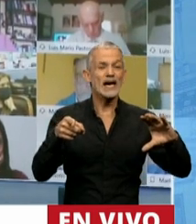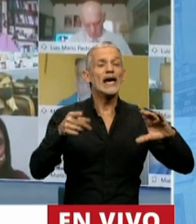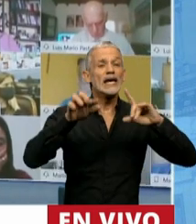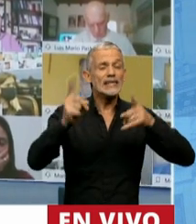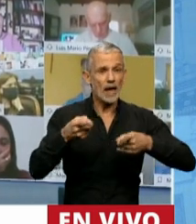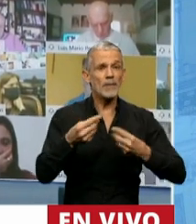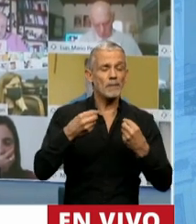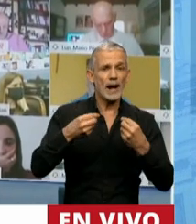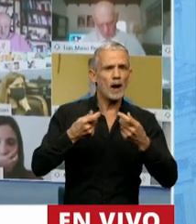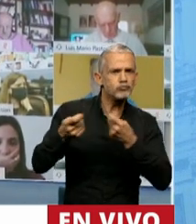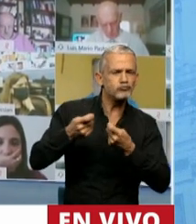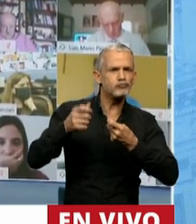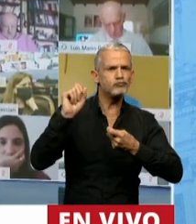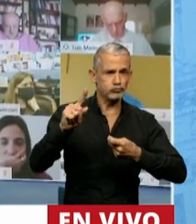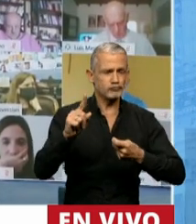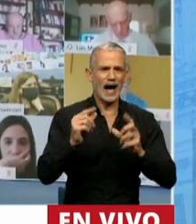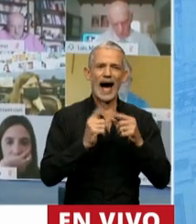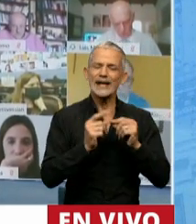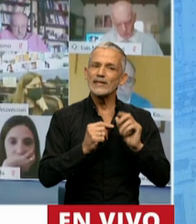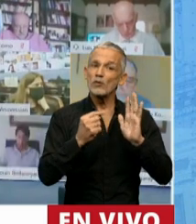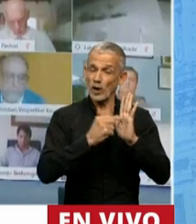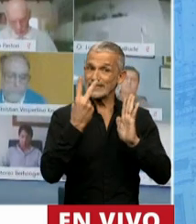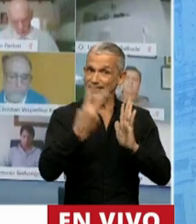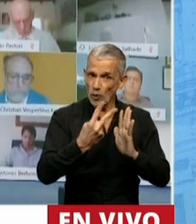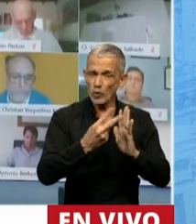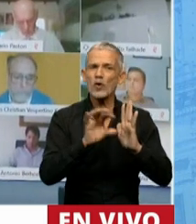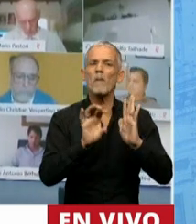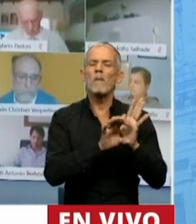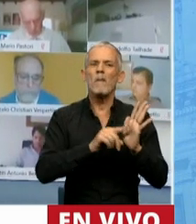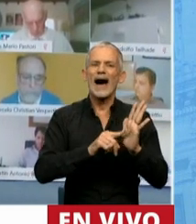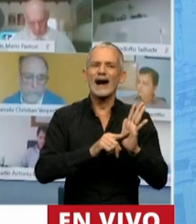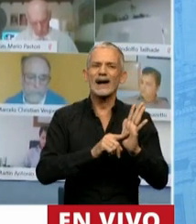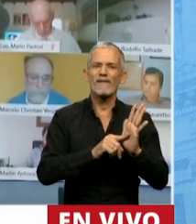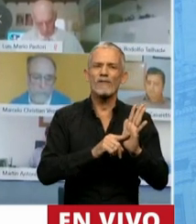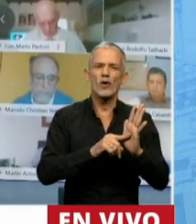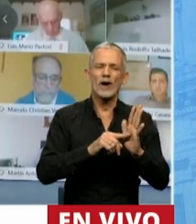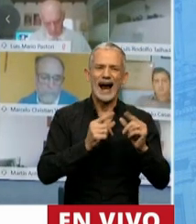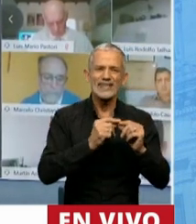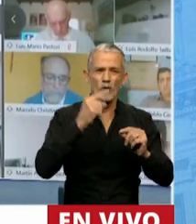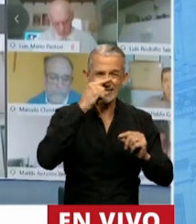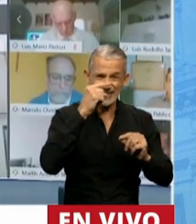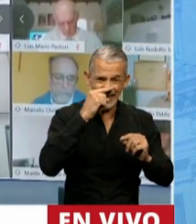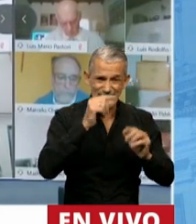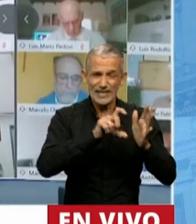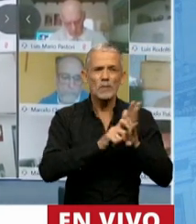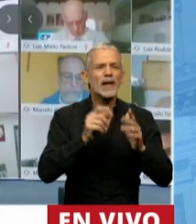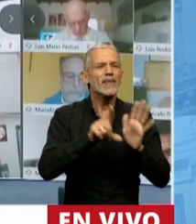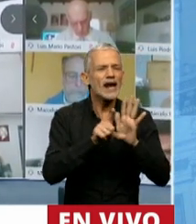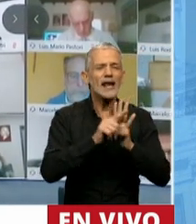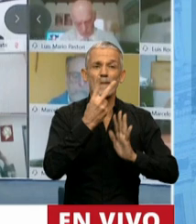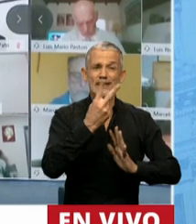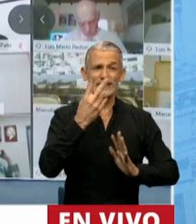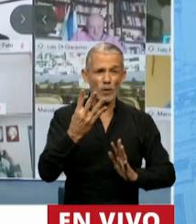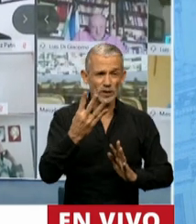y para las operaciones permitidas por el artículo segundo párrafo por artículo 77 segundo párrafo de la ley